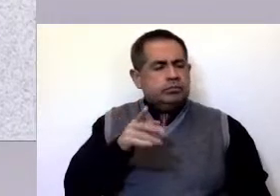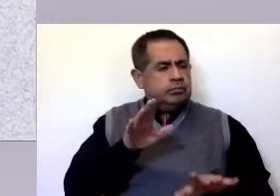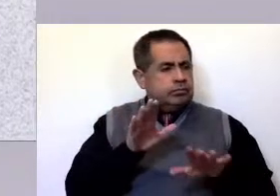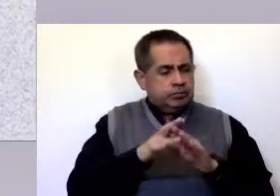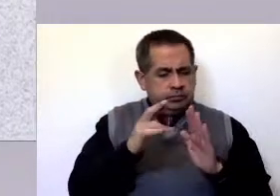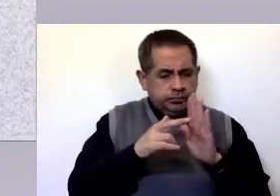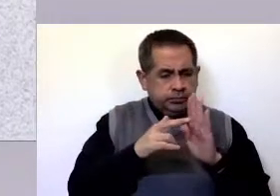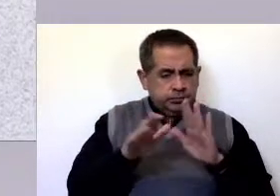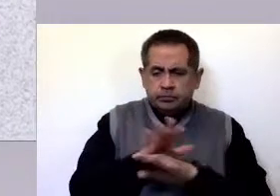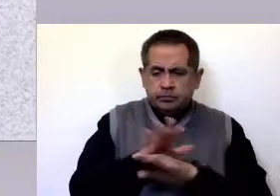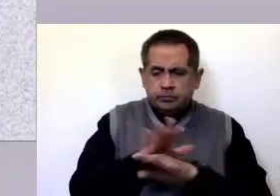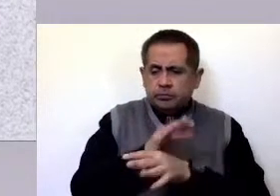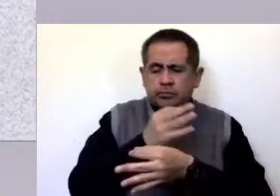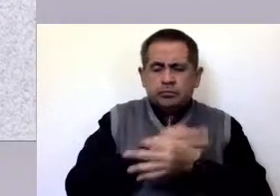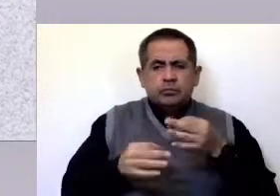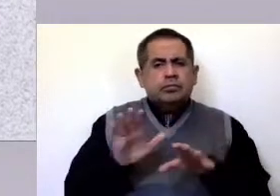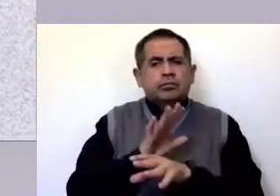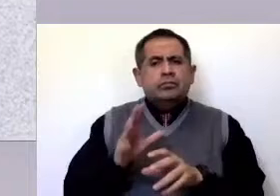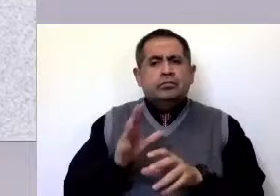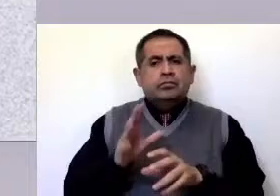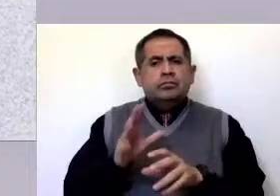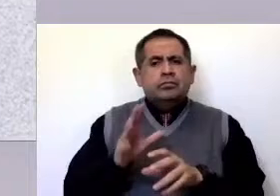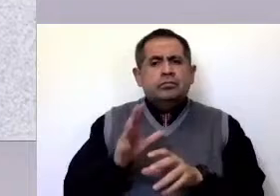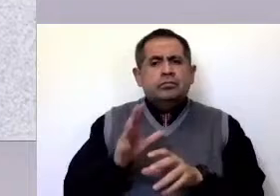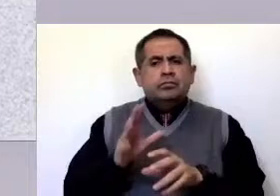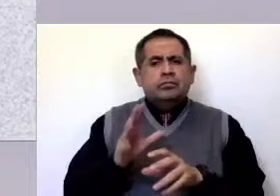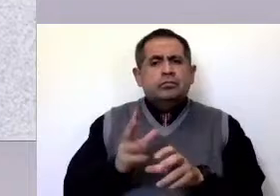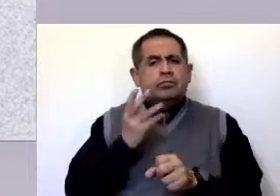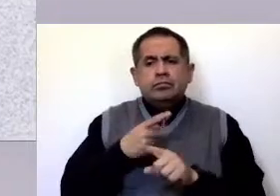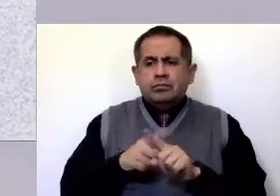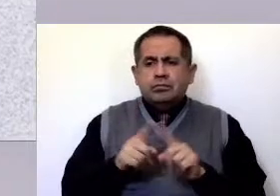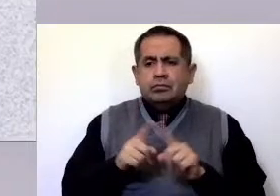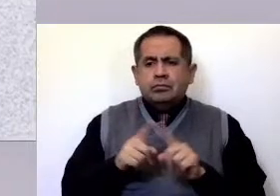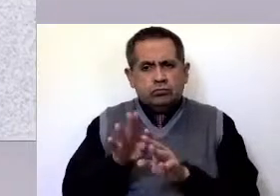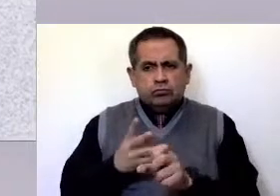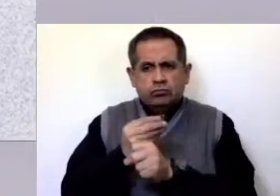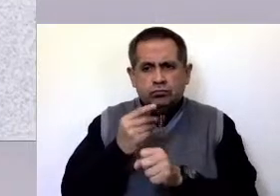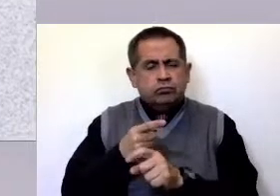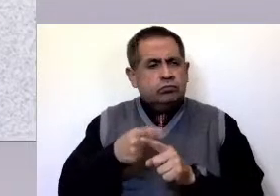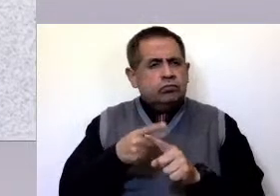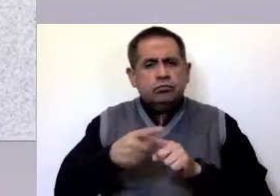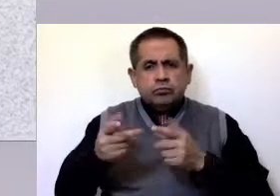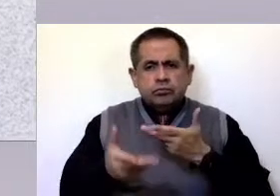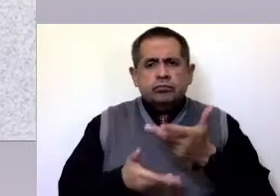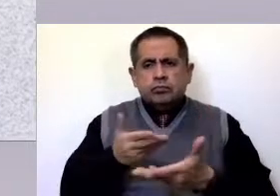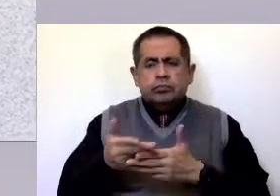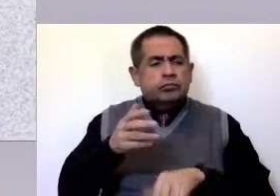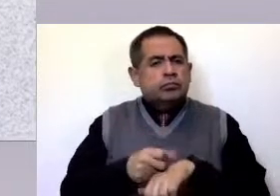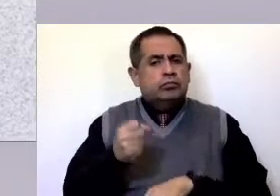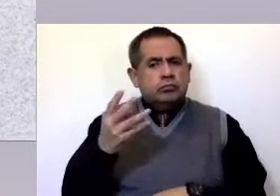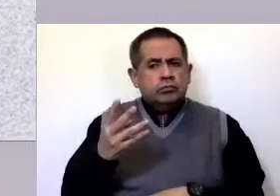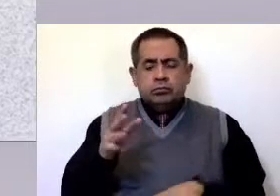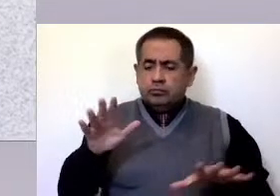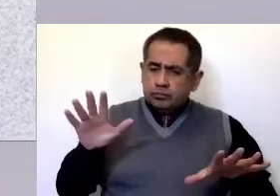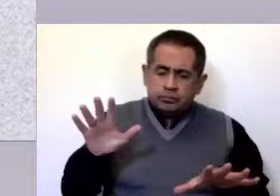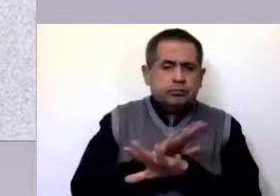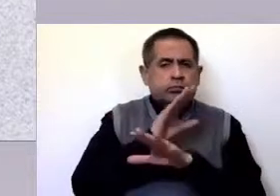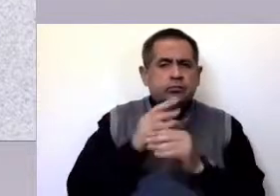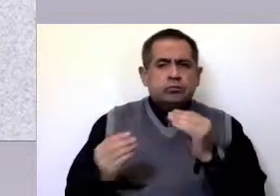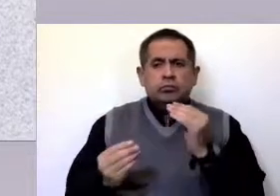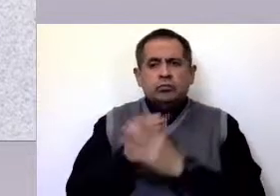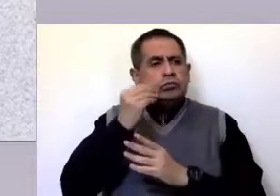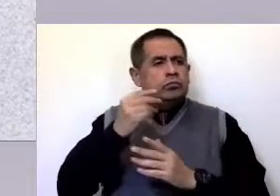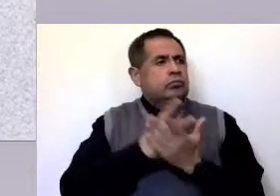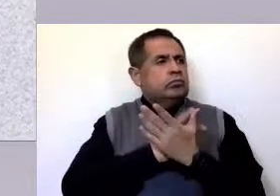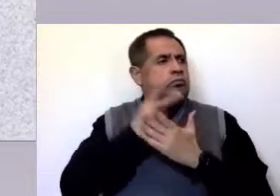de equipamiento del servicio clínico 4 por el nuevo proyecto de construcción y equipamiento del servicio clínico para pacientes